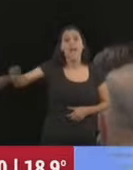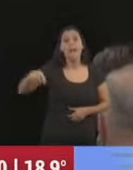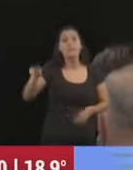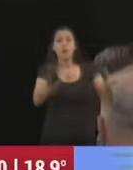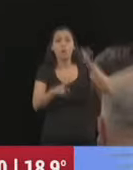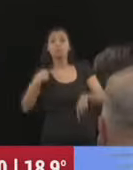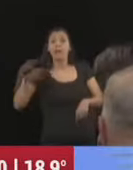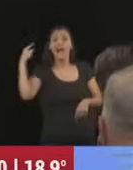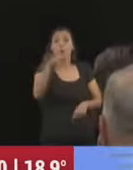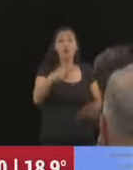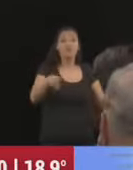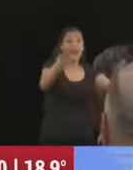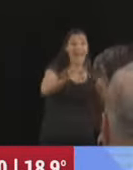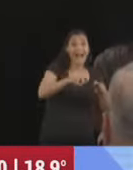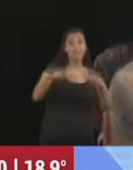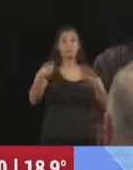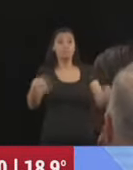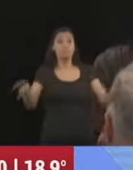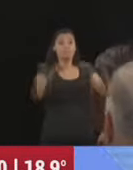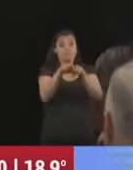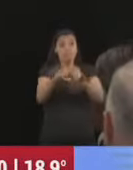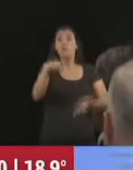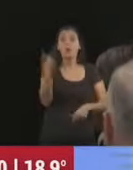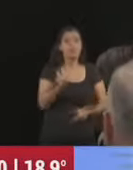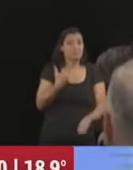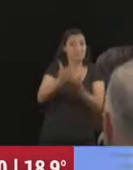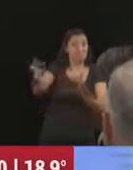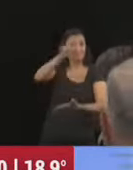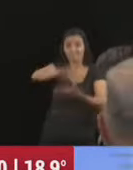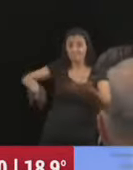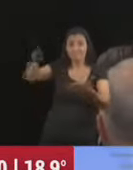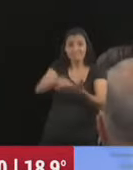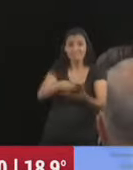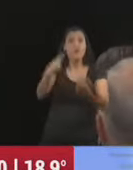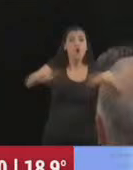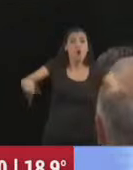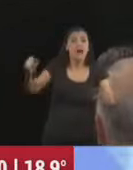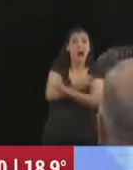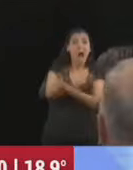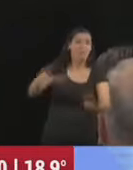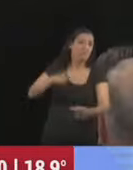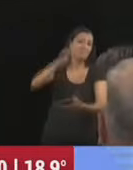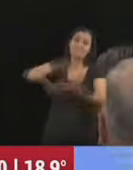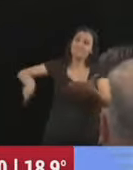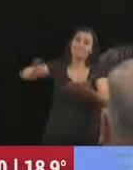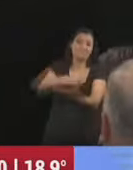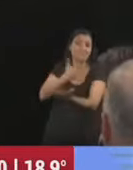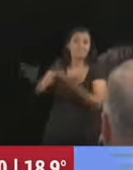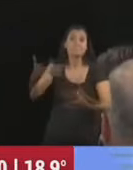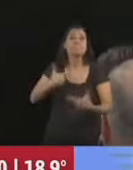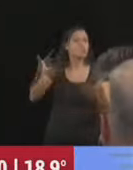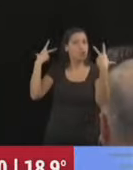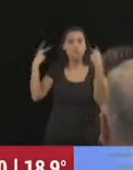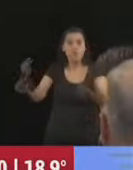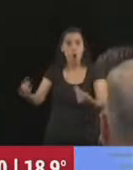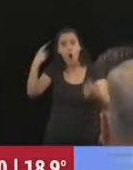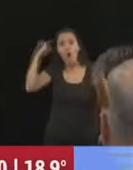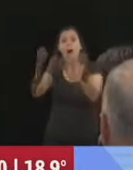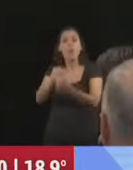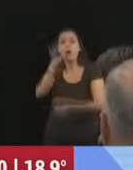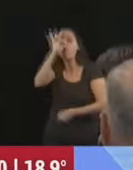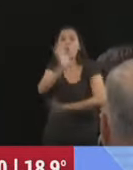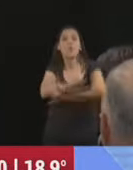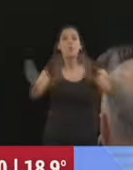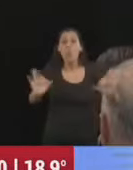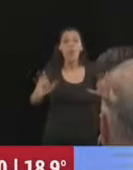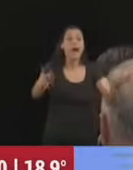que, por los números que pude ver, que el veto tampoco tenga tanta incidencia, porque cuando una ley se saca prácticamente con los 2/3, sí, se